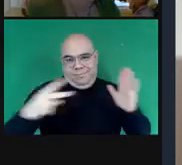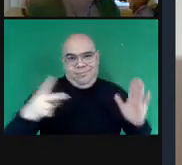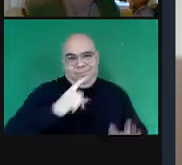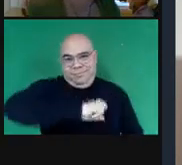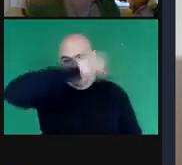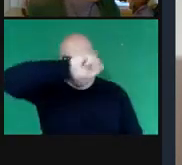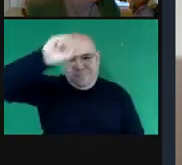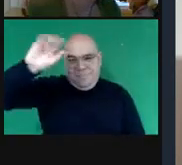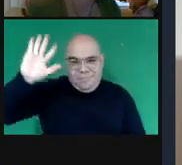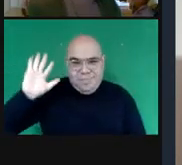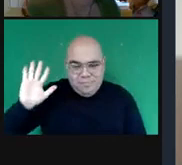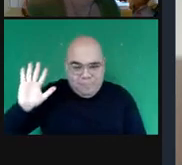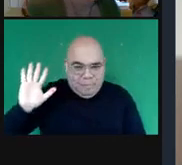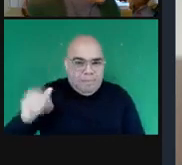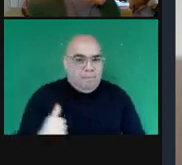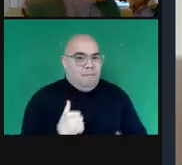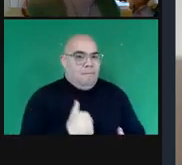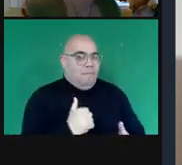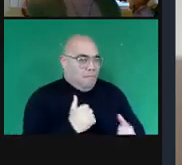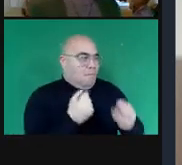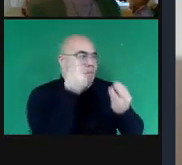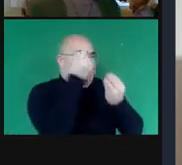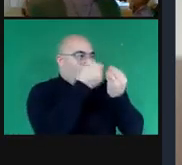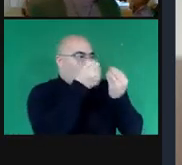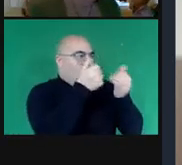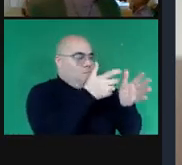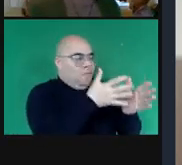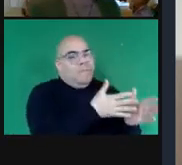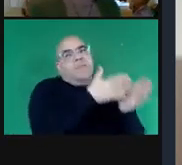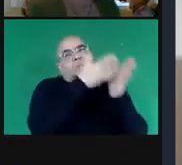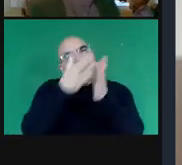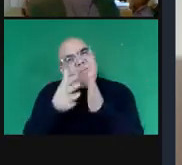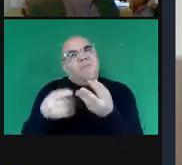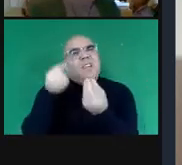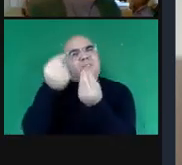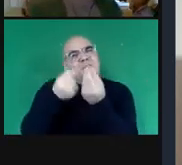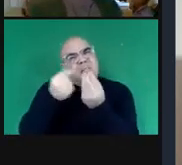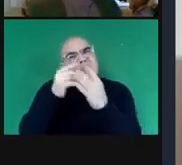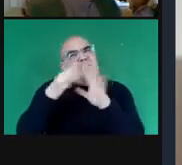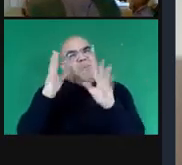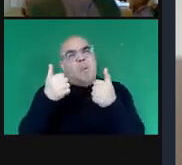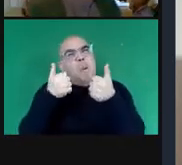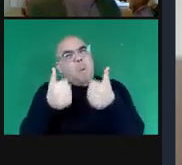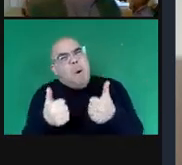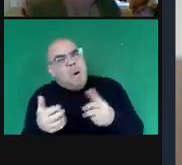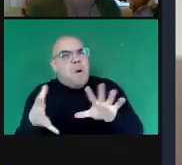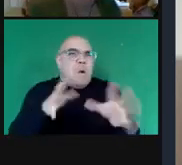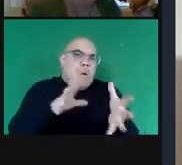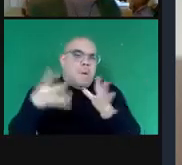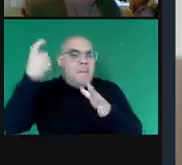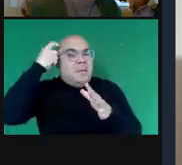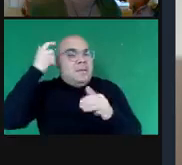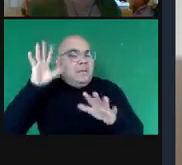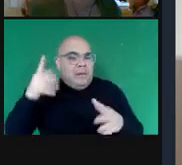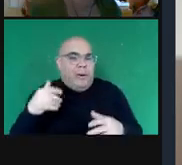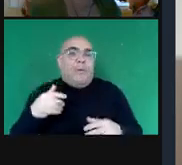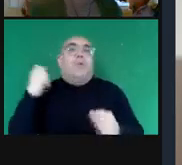diseñados, otros menos buenos y poco pensados, tantos escritos hechos de